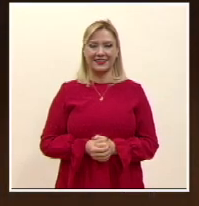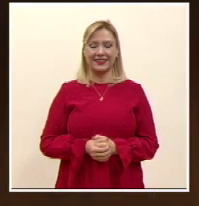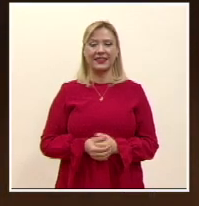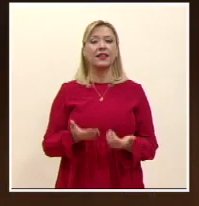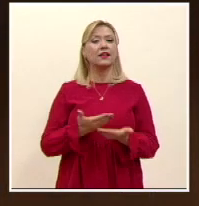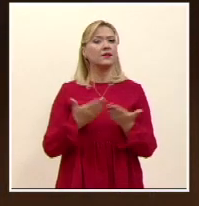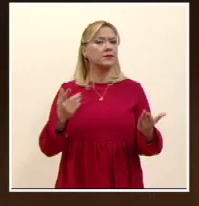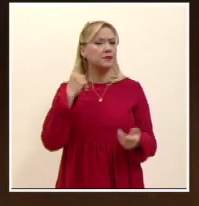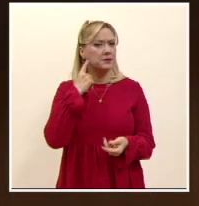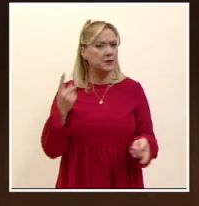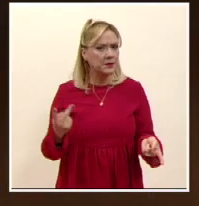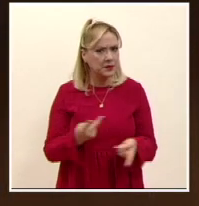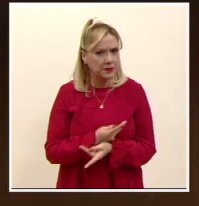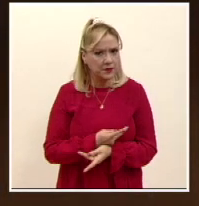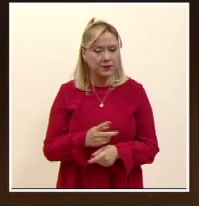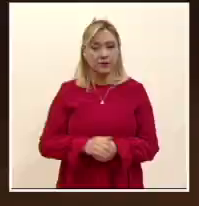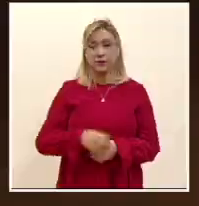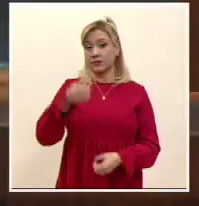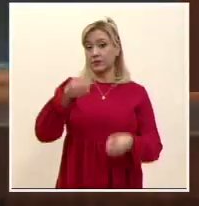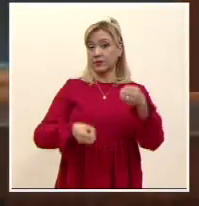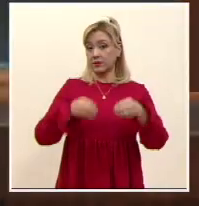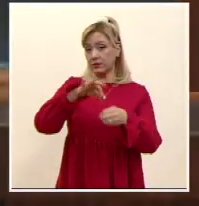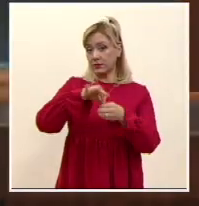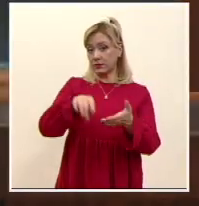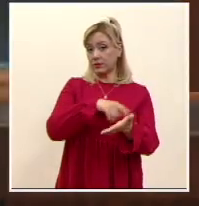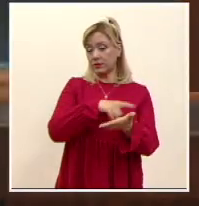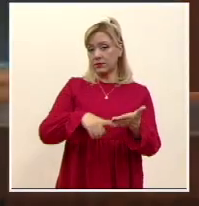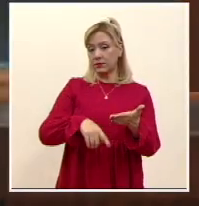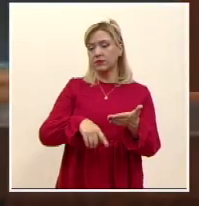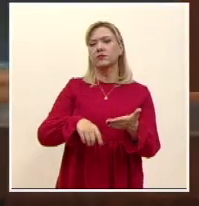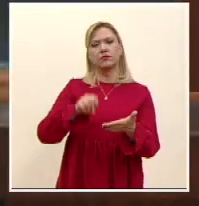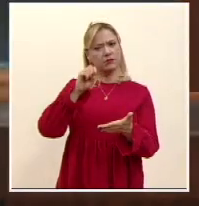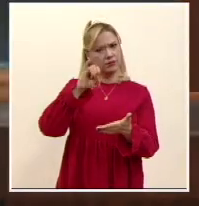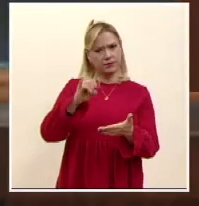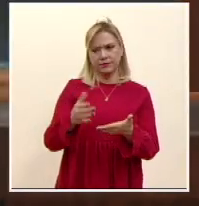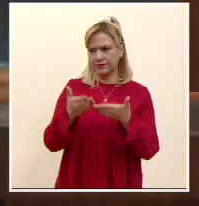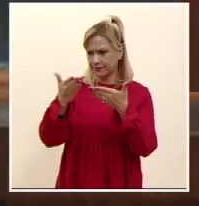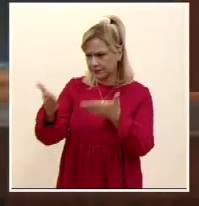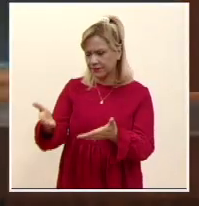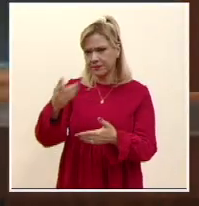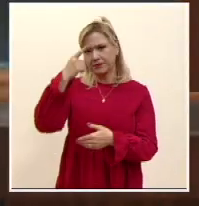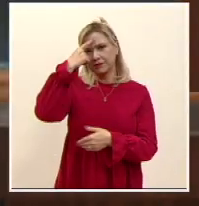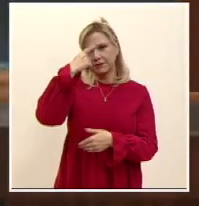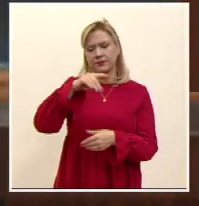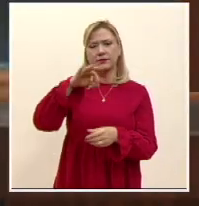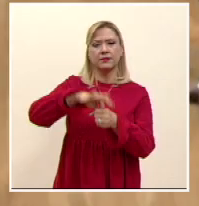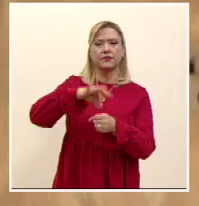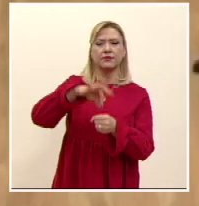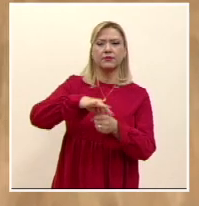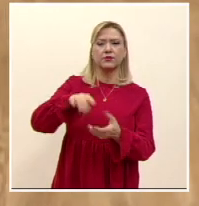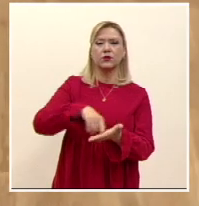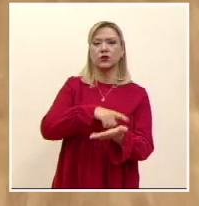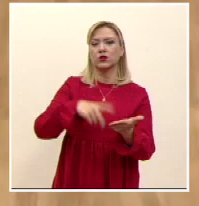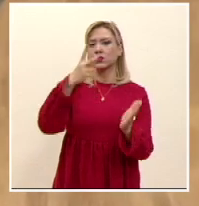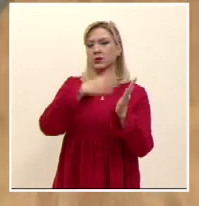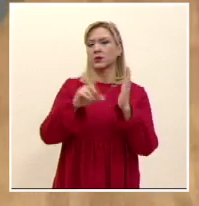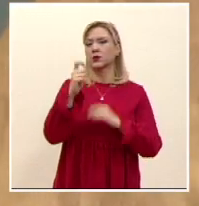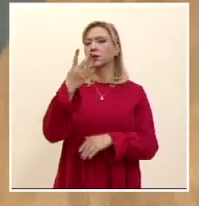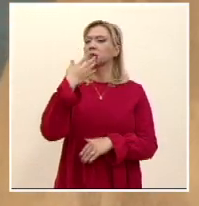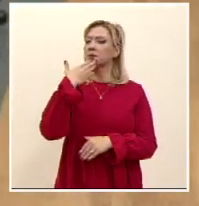Más adelante, el Tribunal Electoral dotará de certeza a los resultados de los comicios de